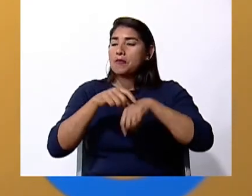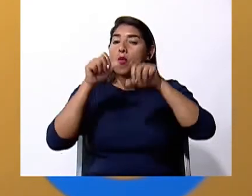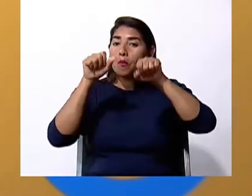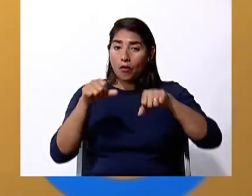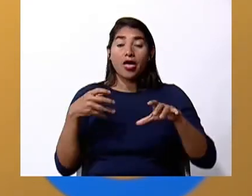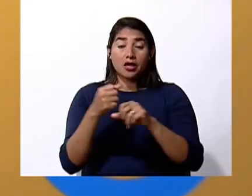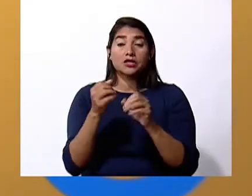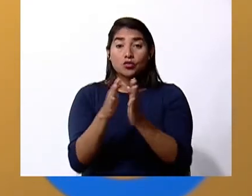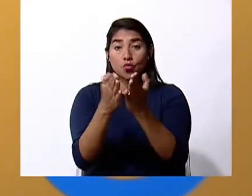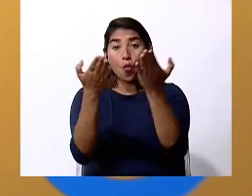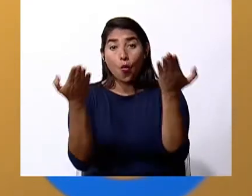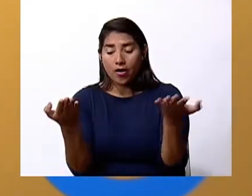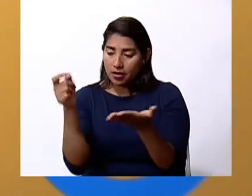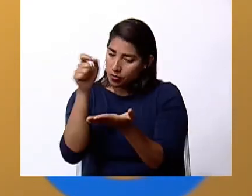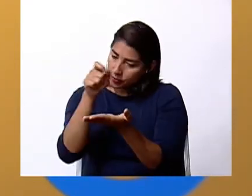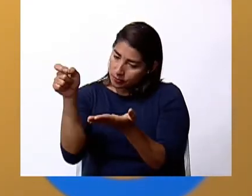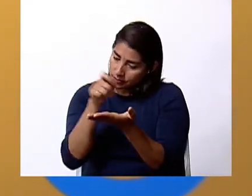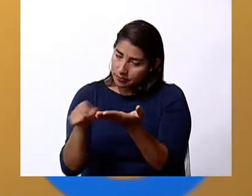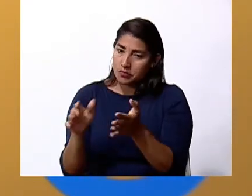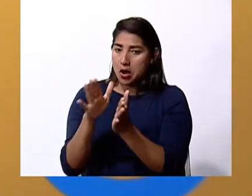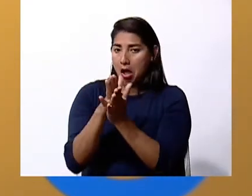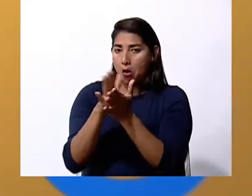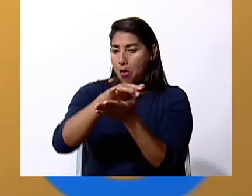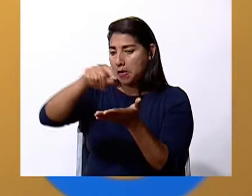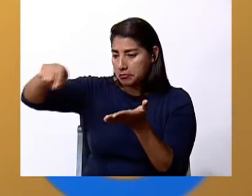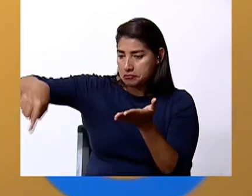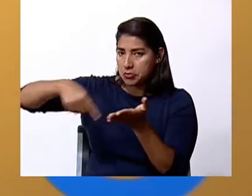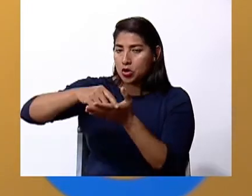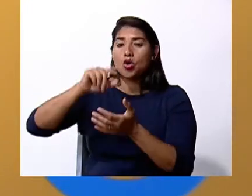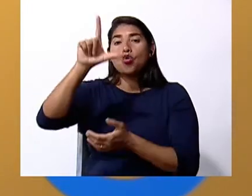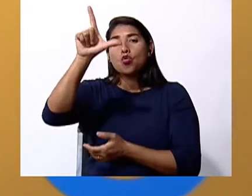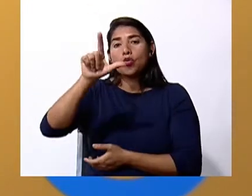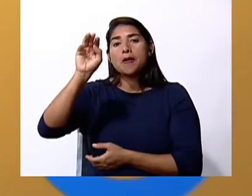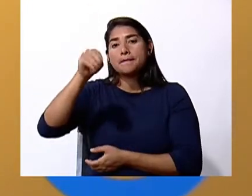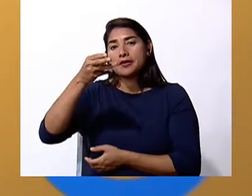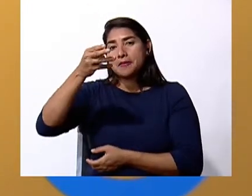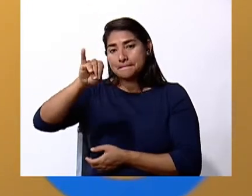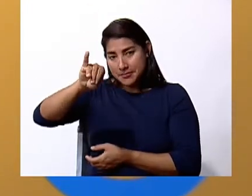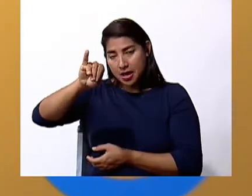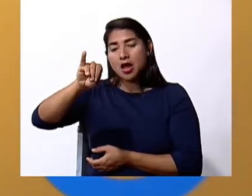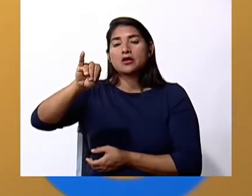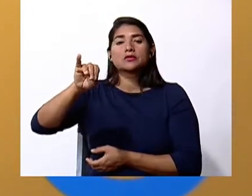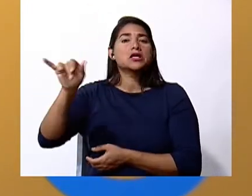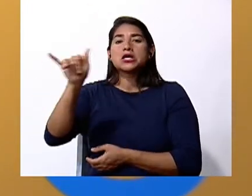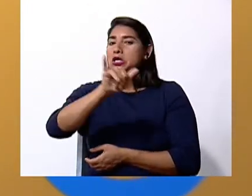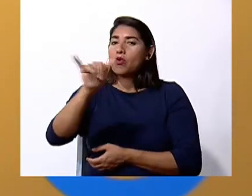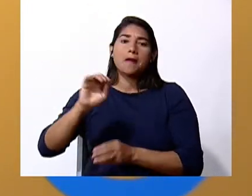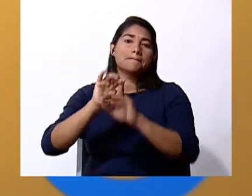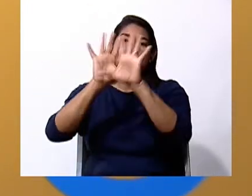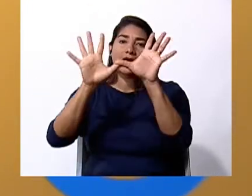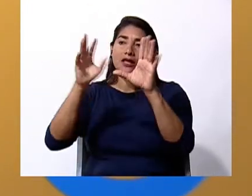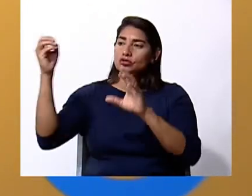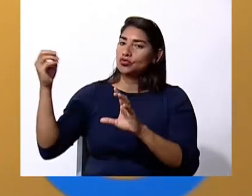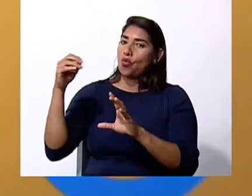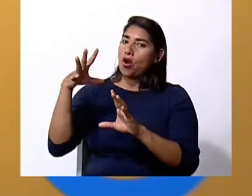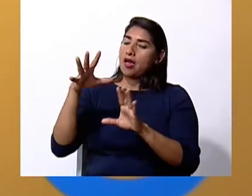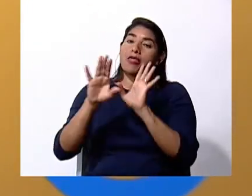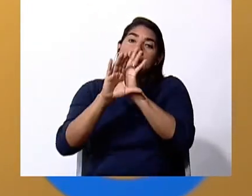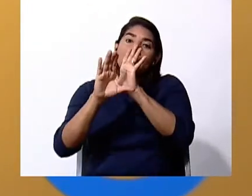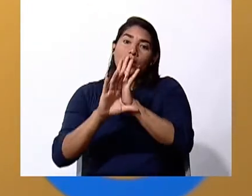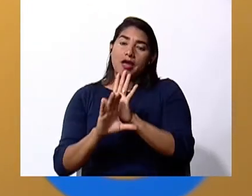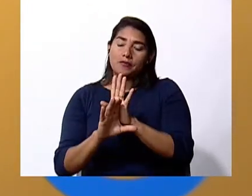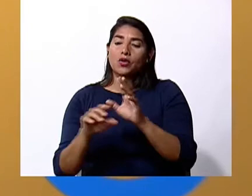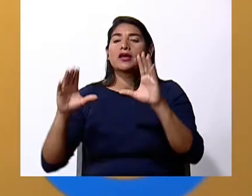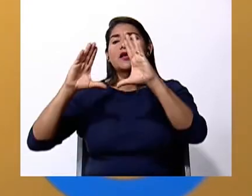cuaderno hacer en la hoja, escribir lunes, martes, miércoles. Igual mañana soleada, por ejemplo,